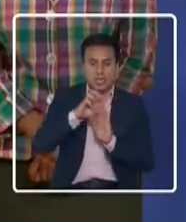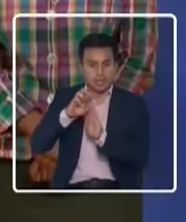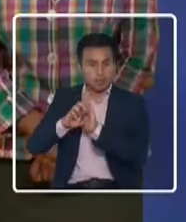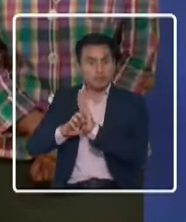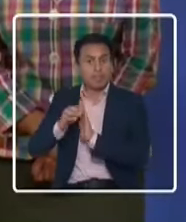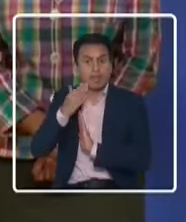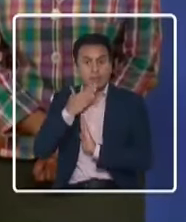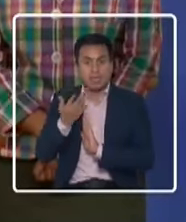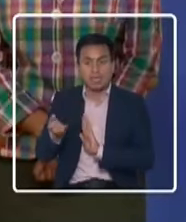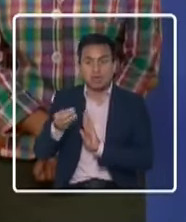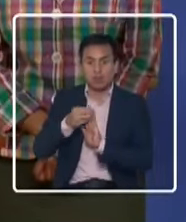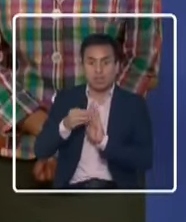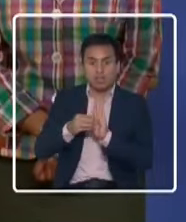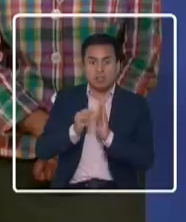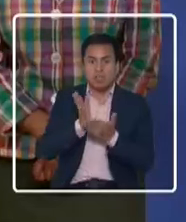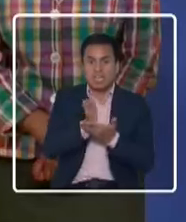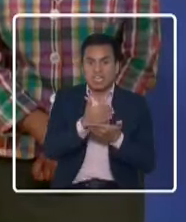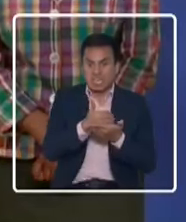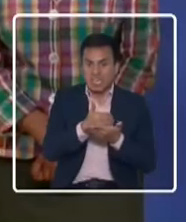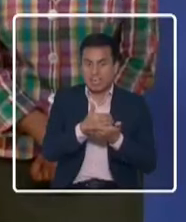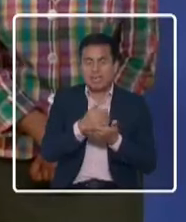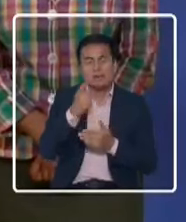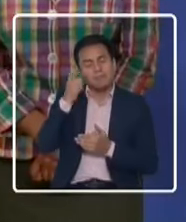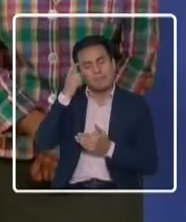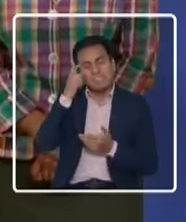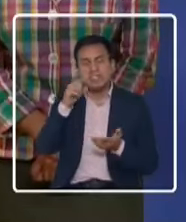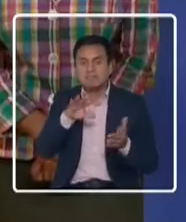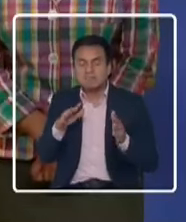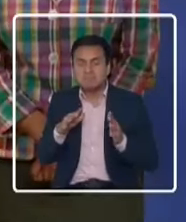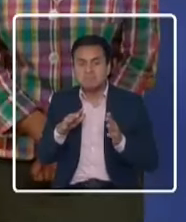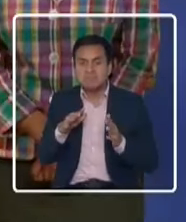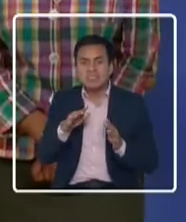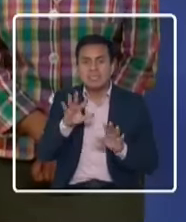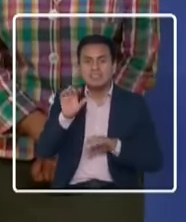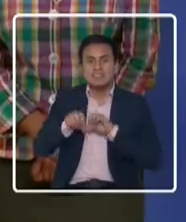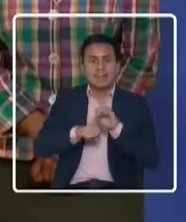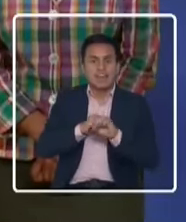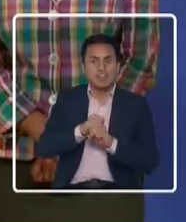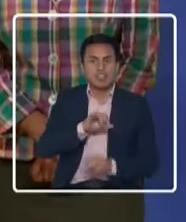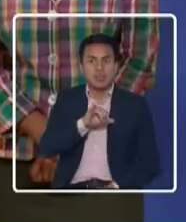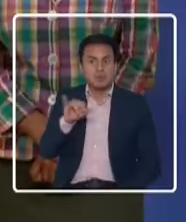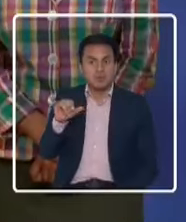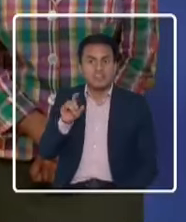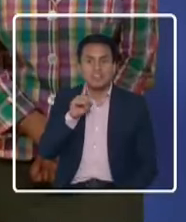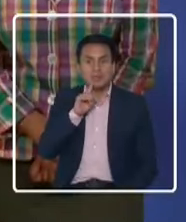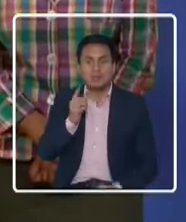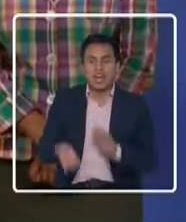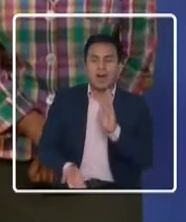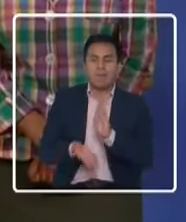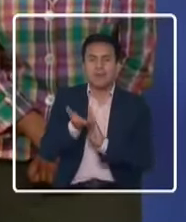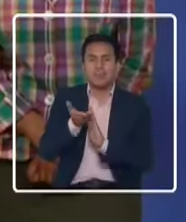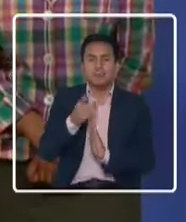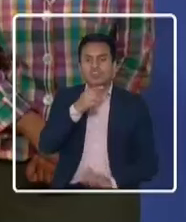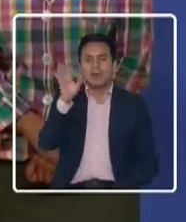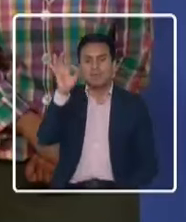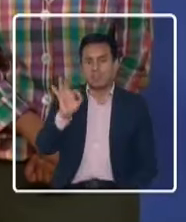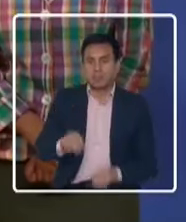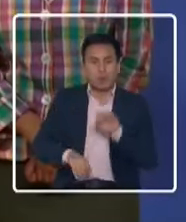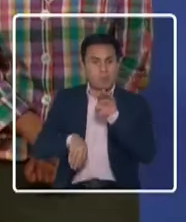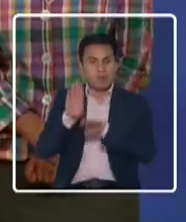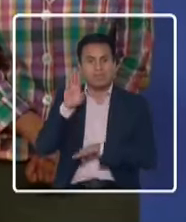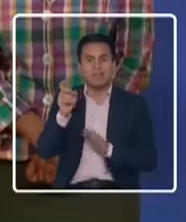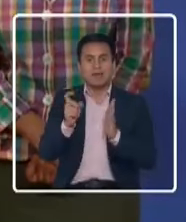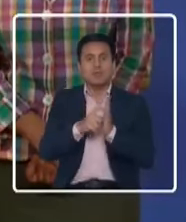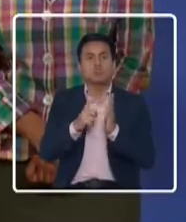vayan incorporando a esta estrategia, podemos pensar que en una década vamos a tener un aumento de más del 100%